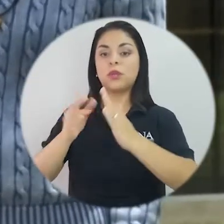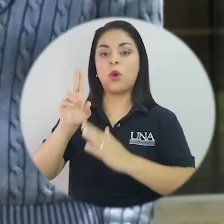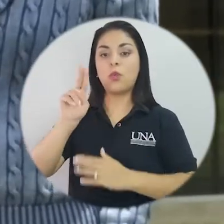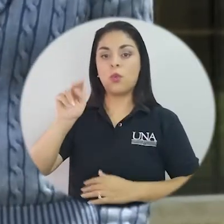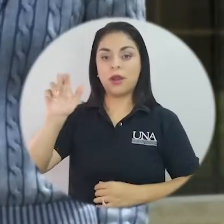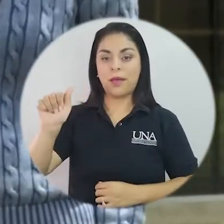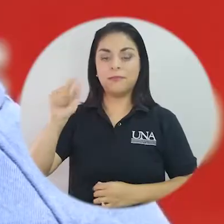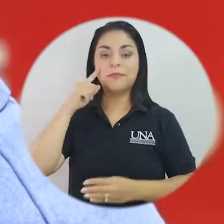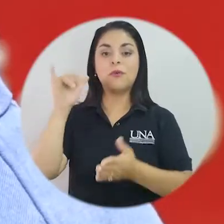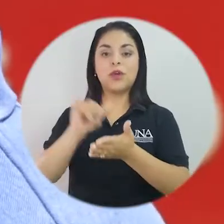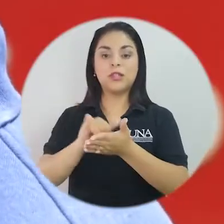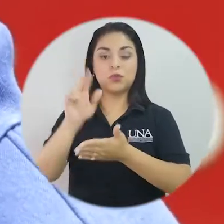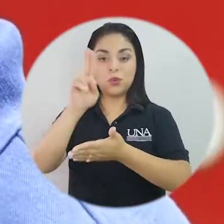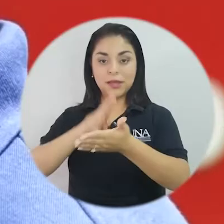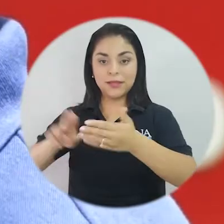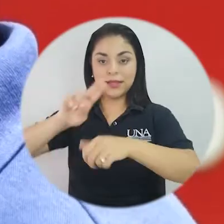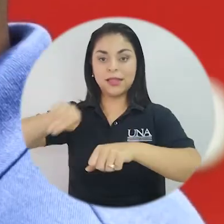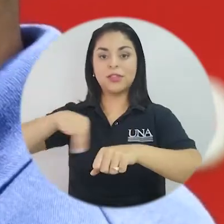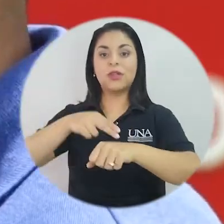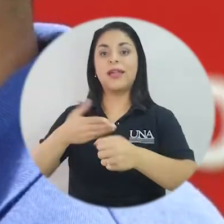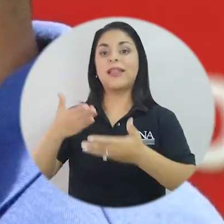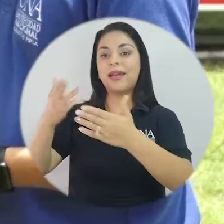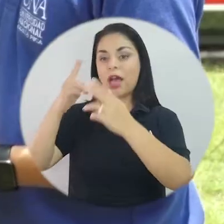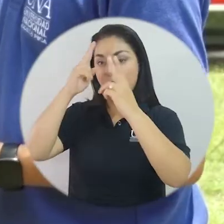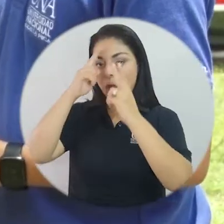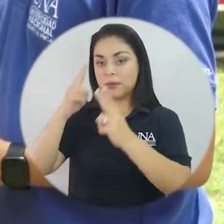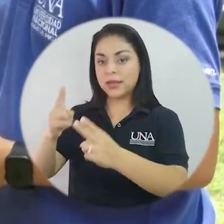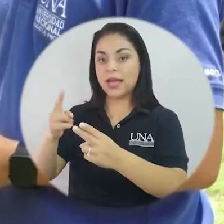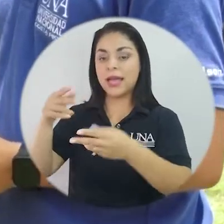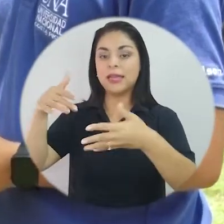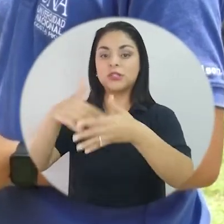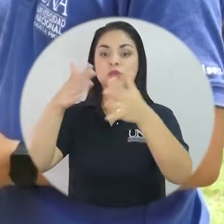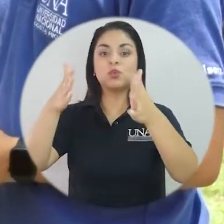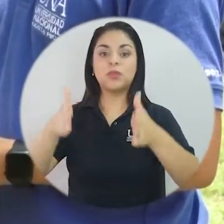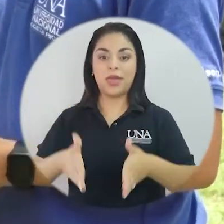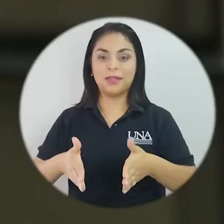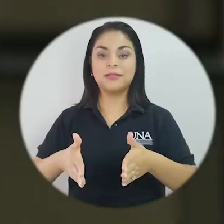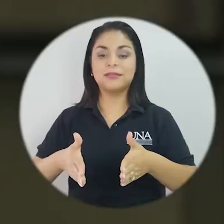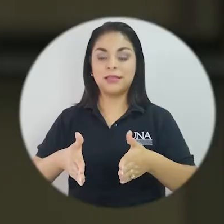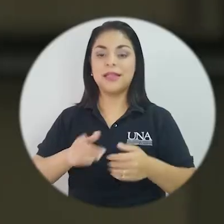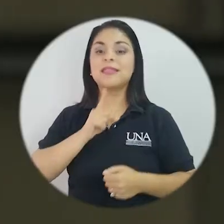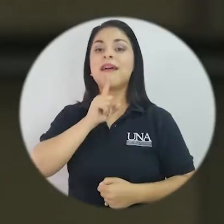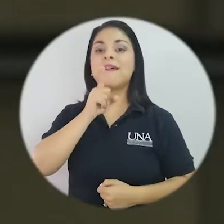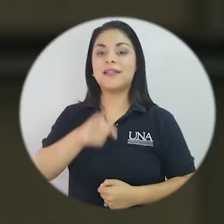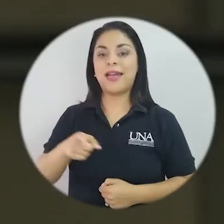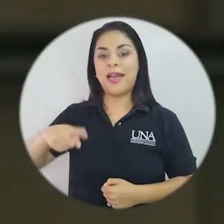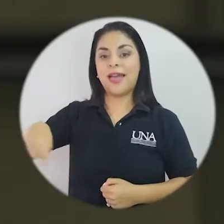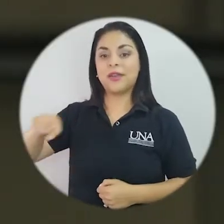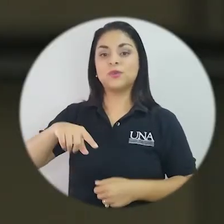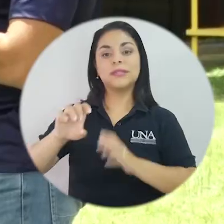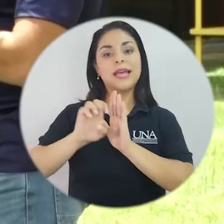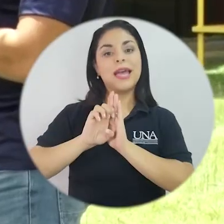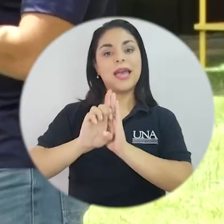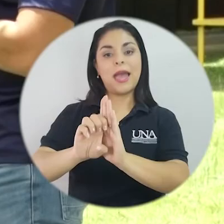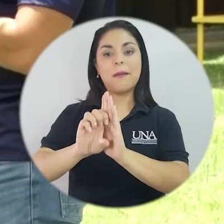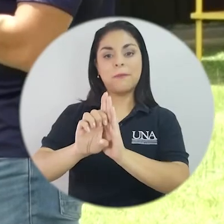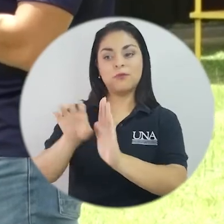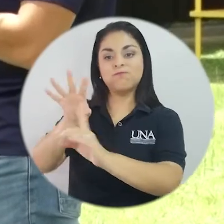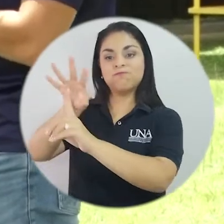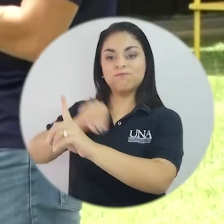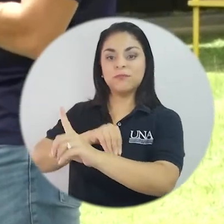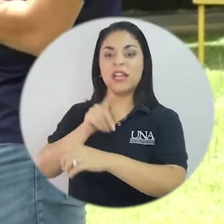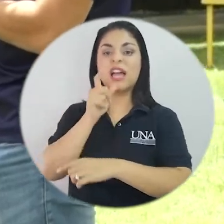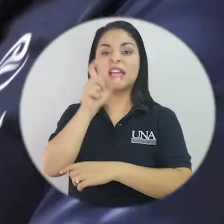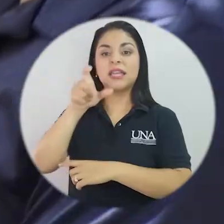comunidad UNA. Por esto, la Universidad Nacional les rinde homenaje como estudiantes, definitivamente un ejemplo a